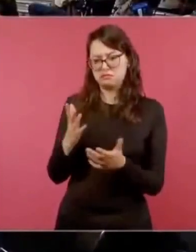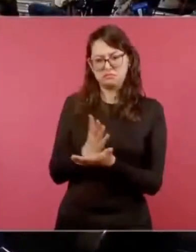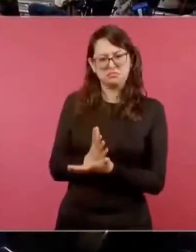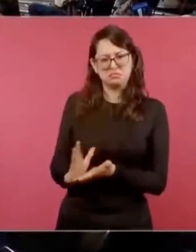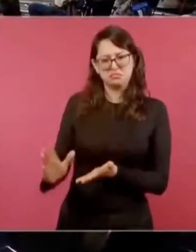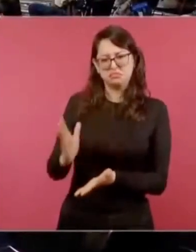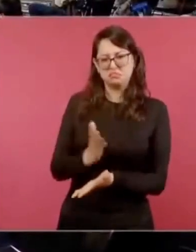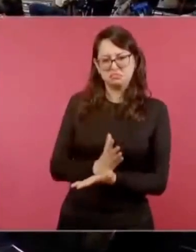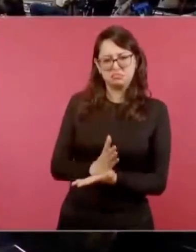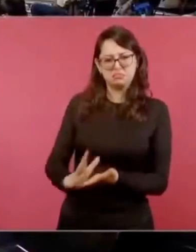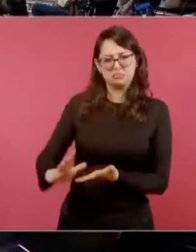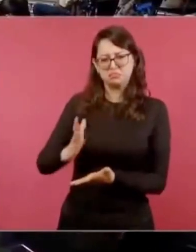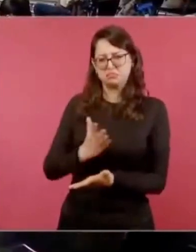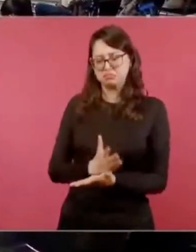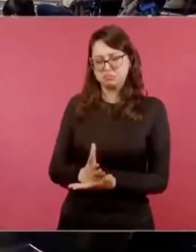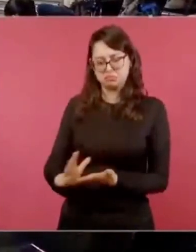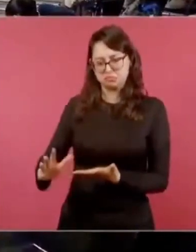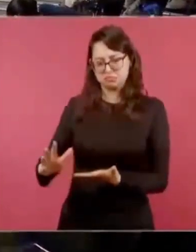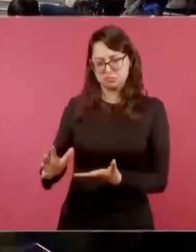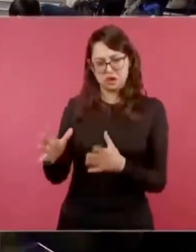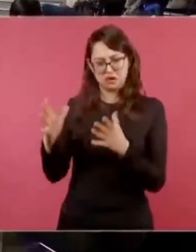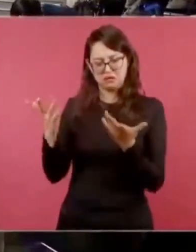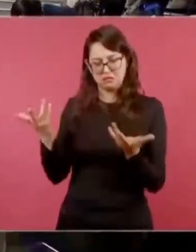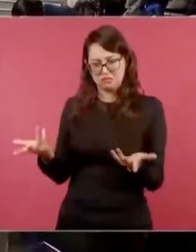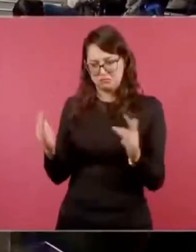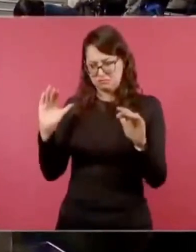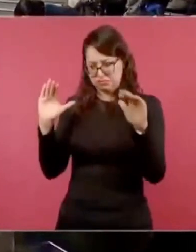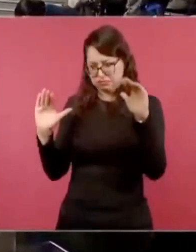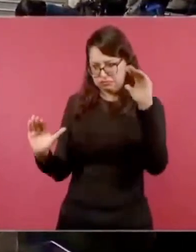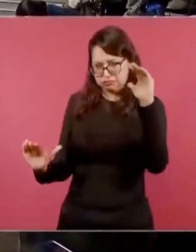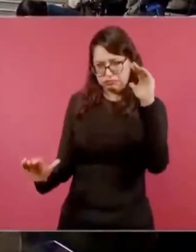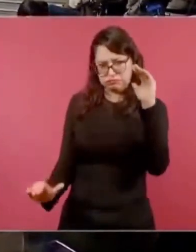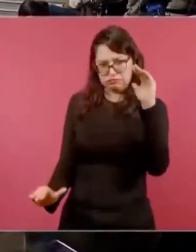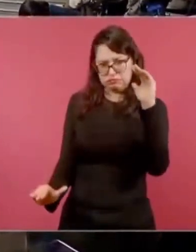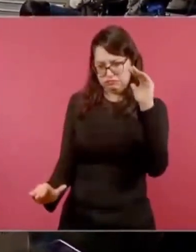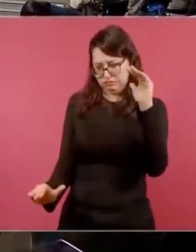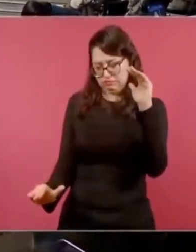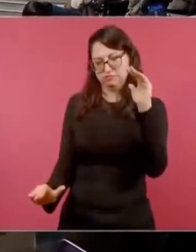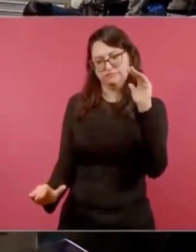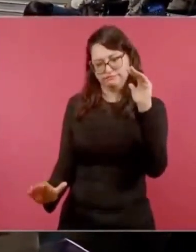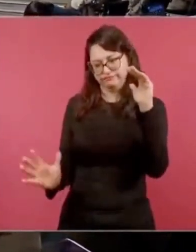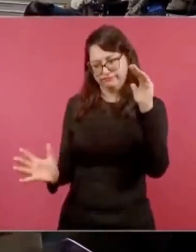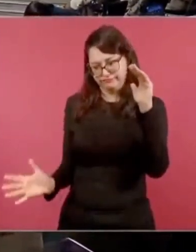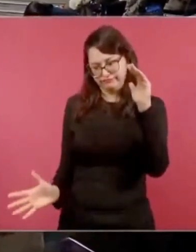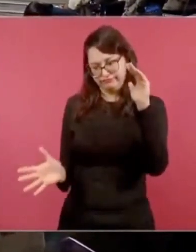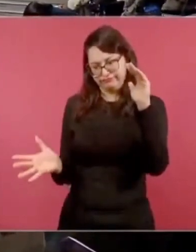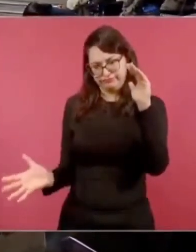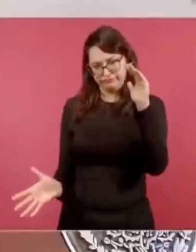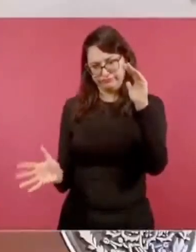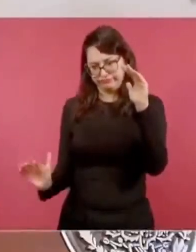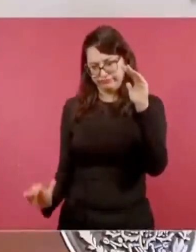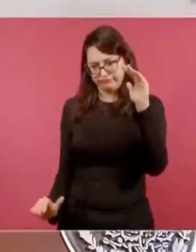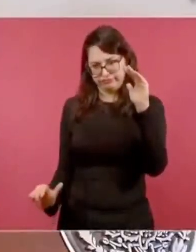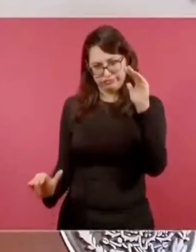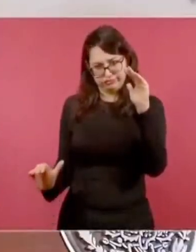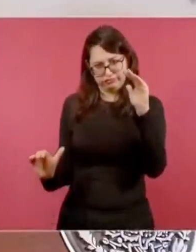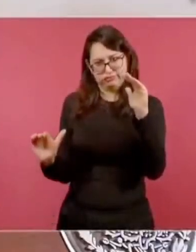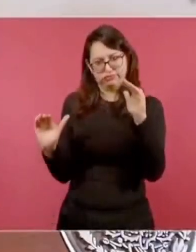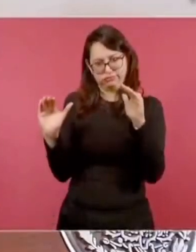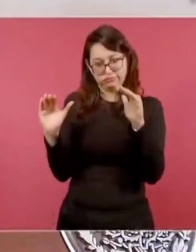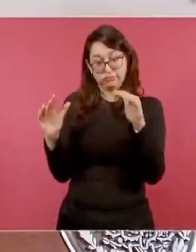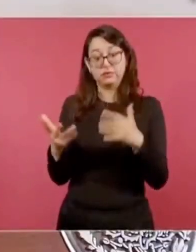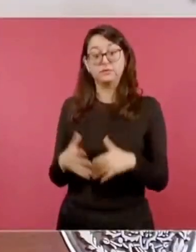Siempre dijimos, ese fue mi lema de campaña por la jefatura de gobierno en la Ciudad de